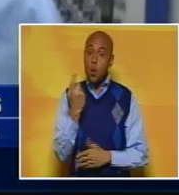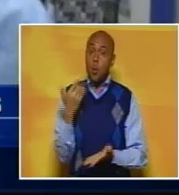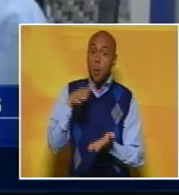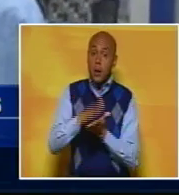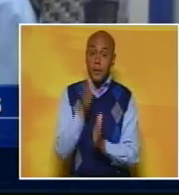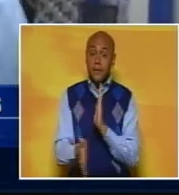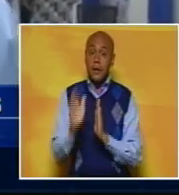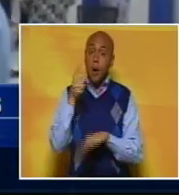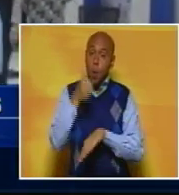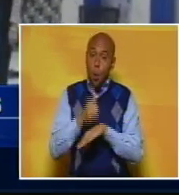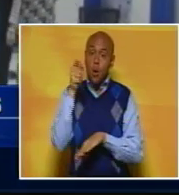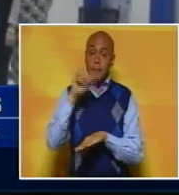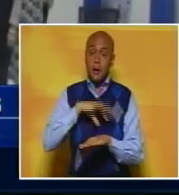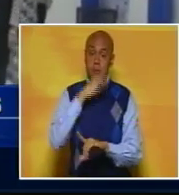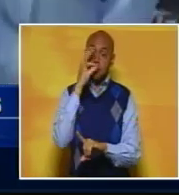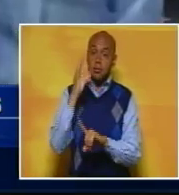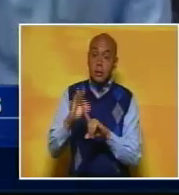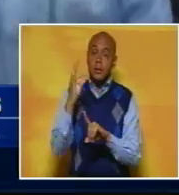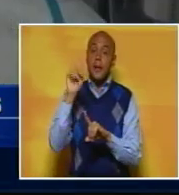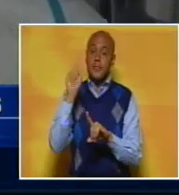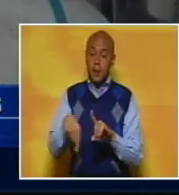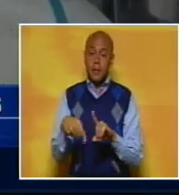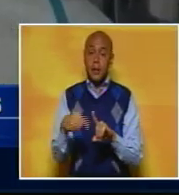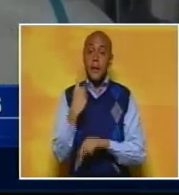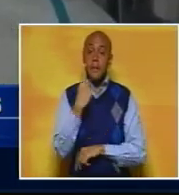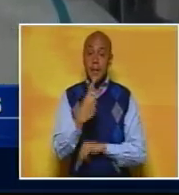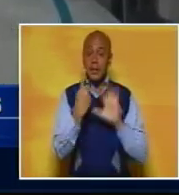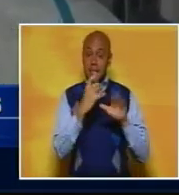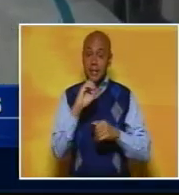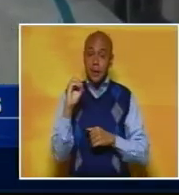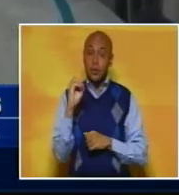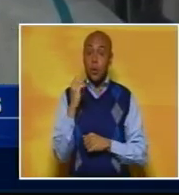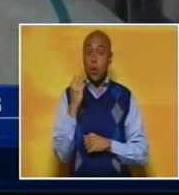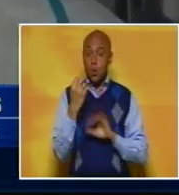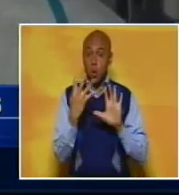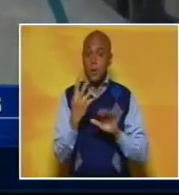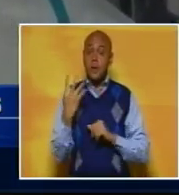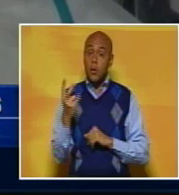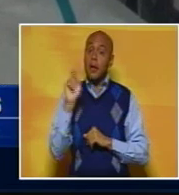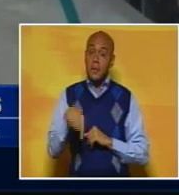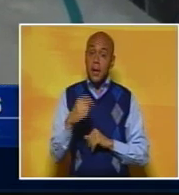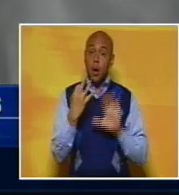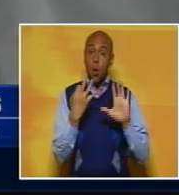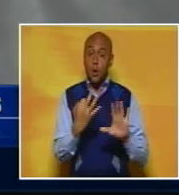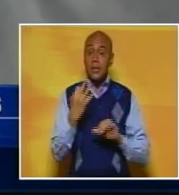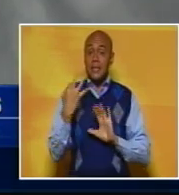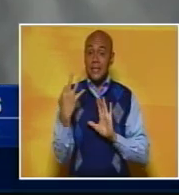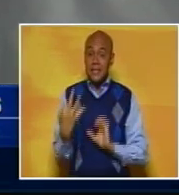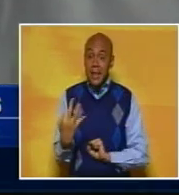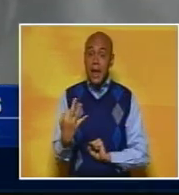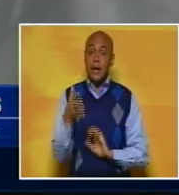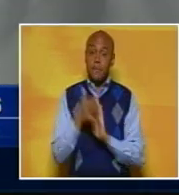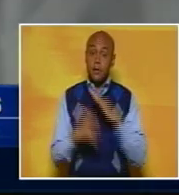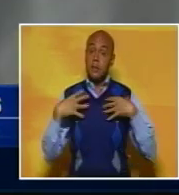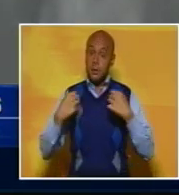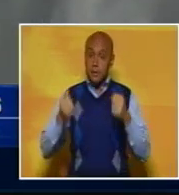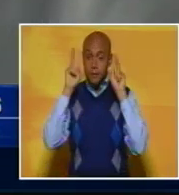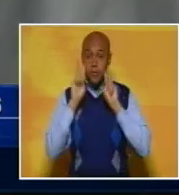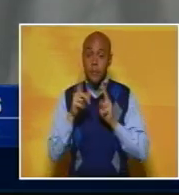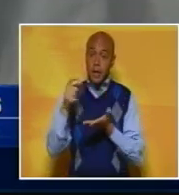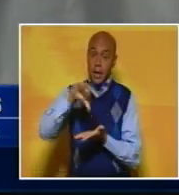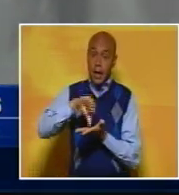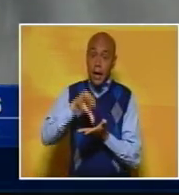por coronavirus. Además, hay 1.694 contagios y 83 curados. En Irán, la cifra de fallecidos aumentó